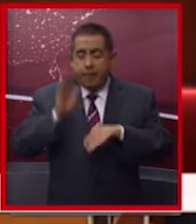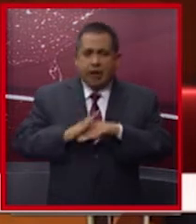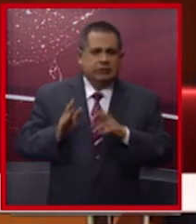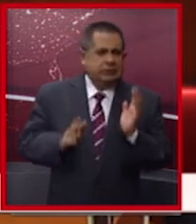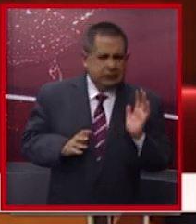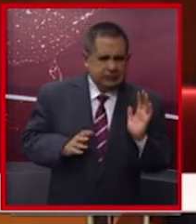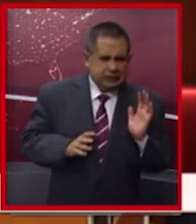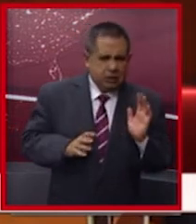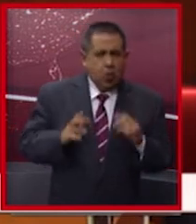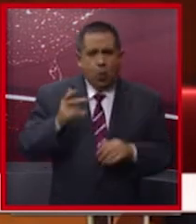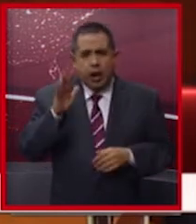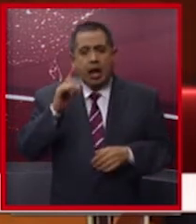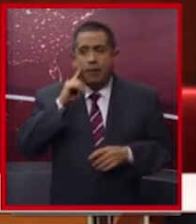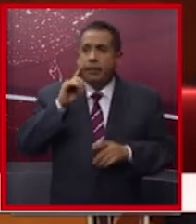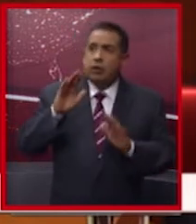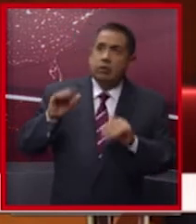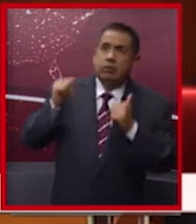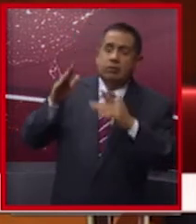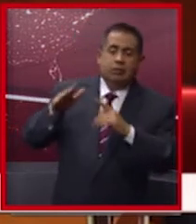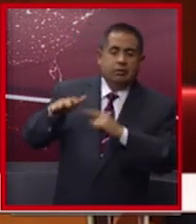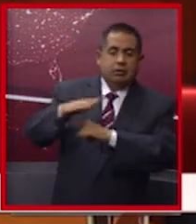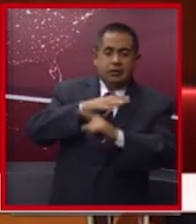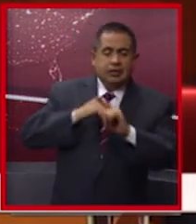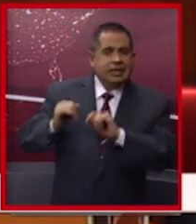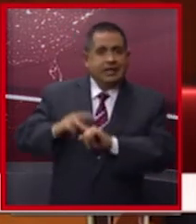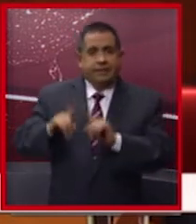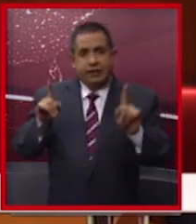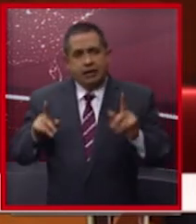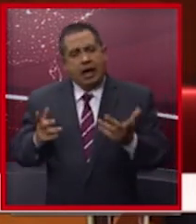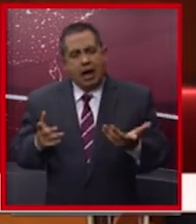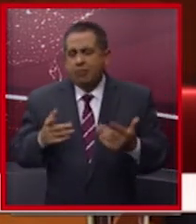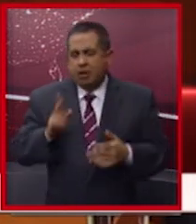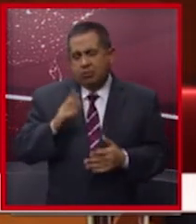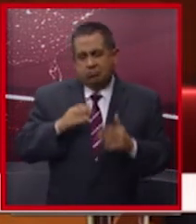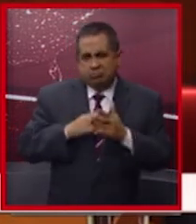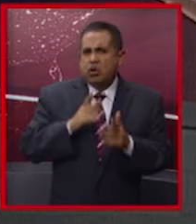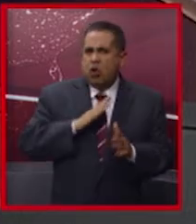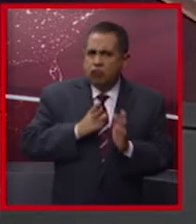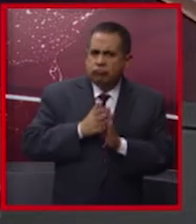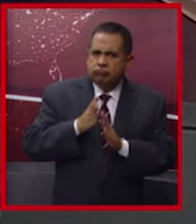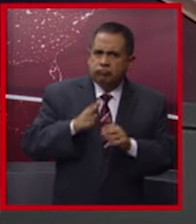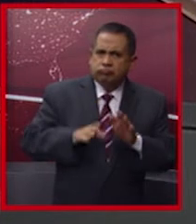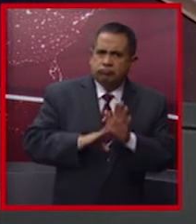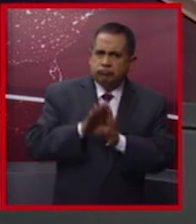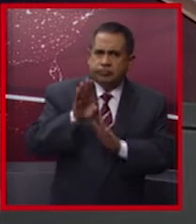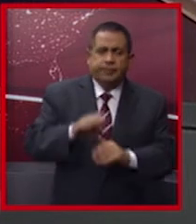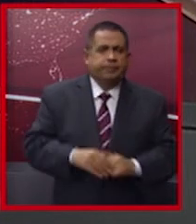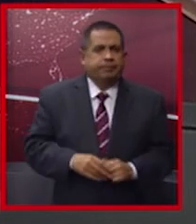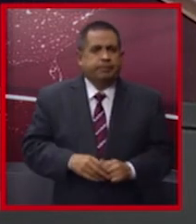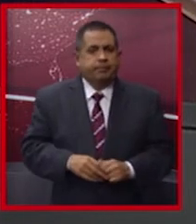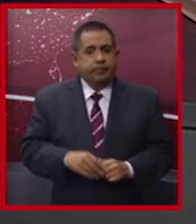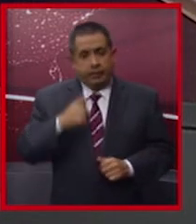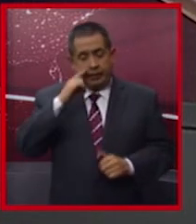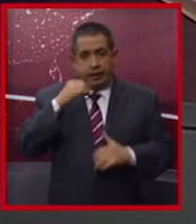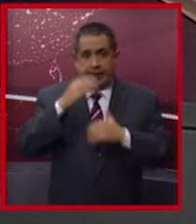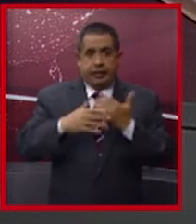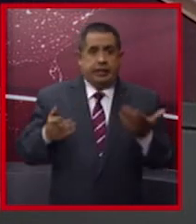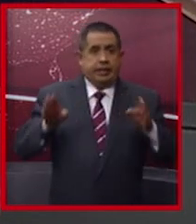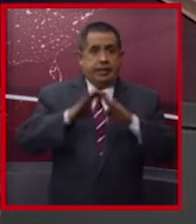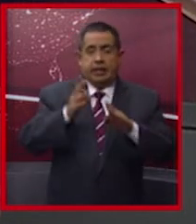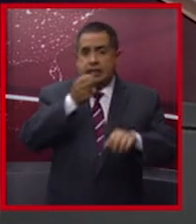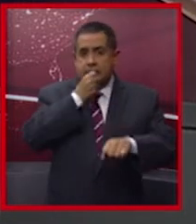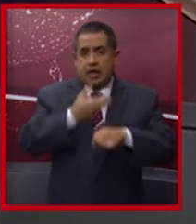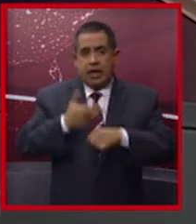y lo hubiéramos hecho si tuviéramos un contexto internacional distinto. En su mensaje de clausura, el secretario de